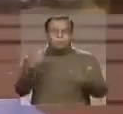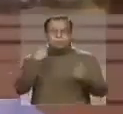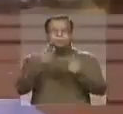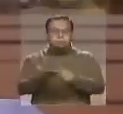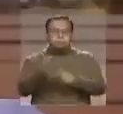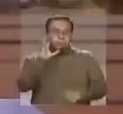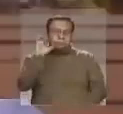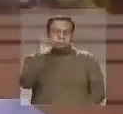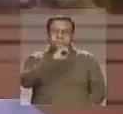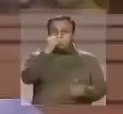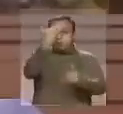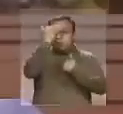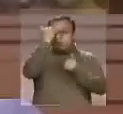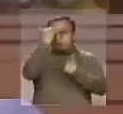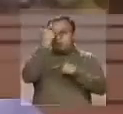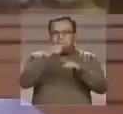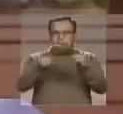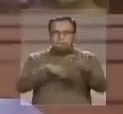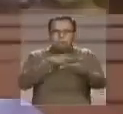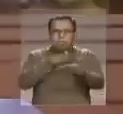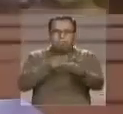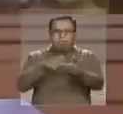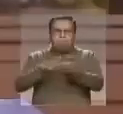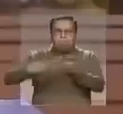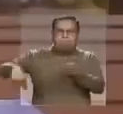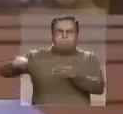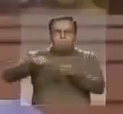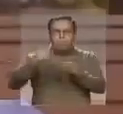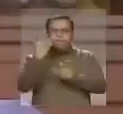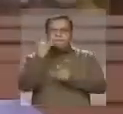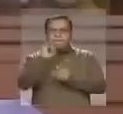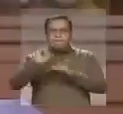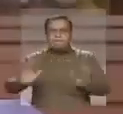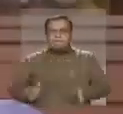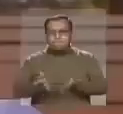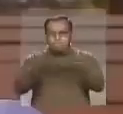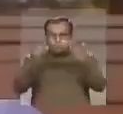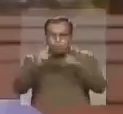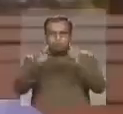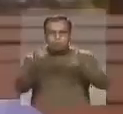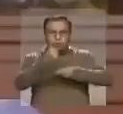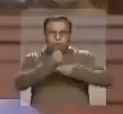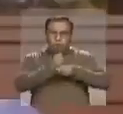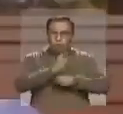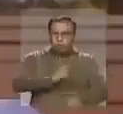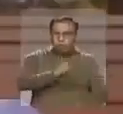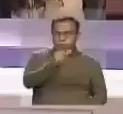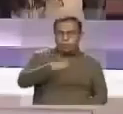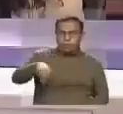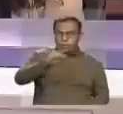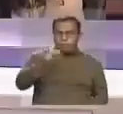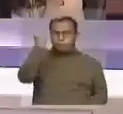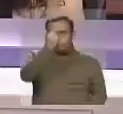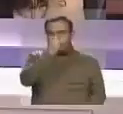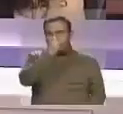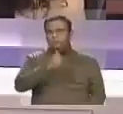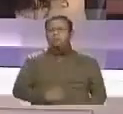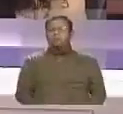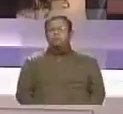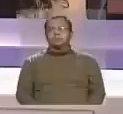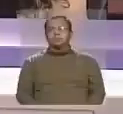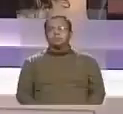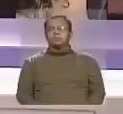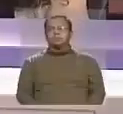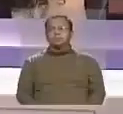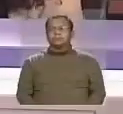podemos ni siquiera ser conscientes y que están limitando el acceso a mejores empleos o a mejores posiciones de liderazgo de las mujeres afro? Sí,